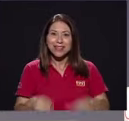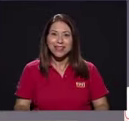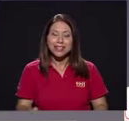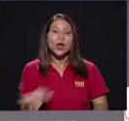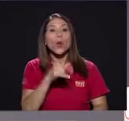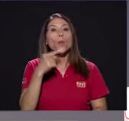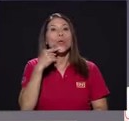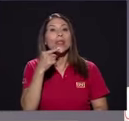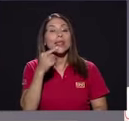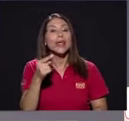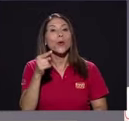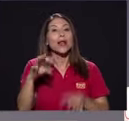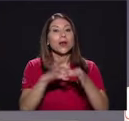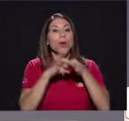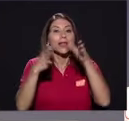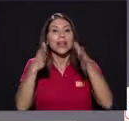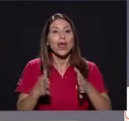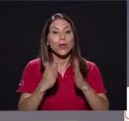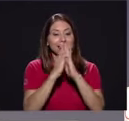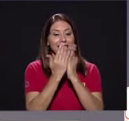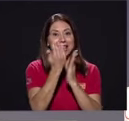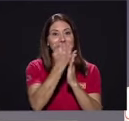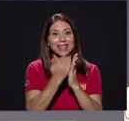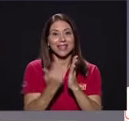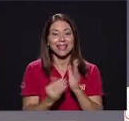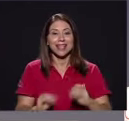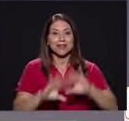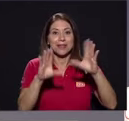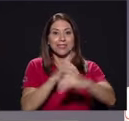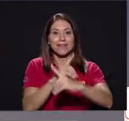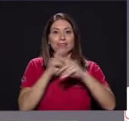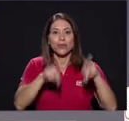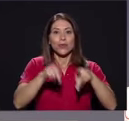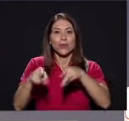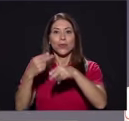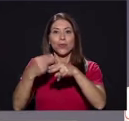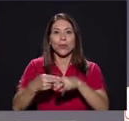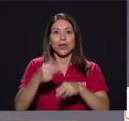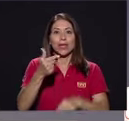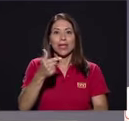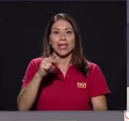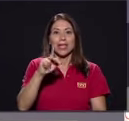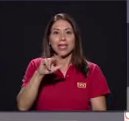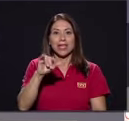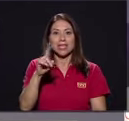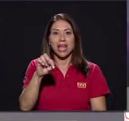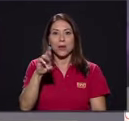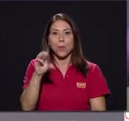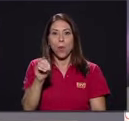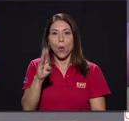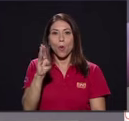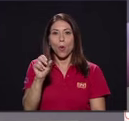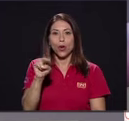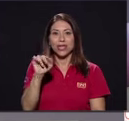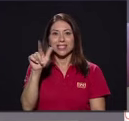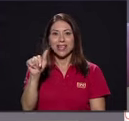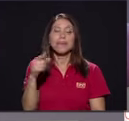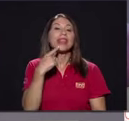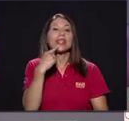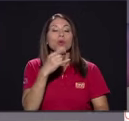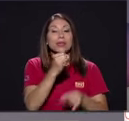ciudadana, como lo comentó Una Mirada el coordinador del Índice de Transparencia de la Defensoría de los Habitantes, Guillermo Bonilla, quien indicó que